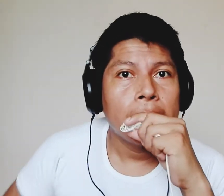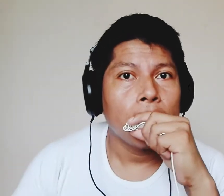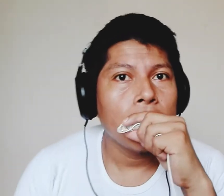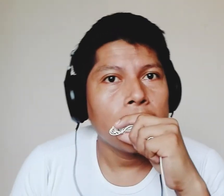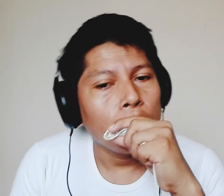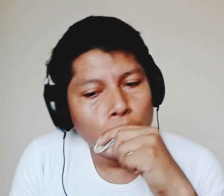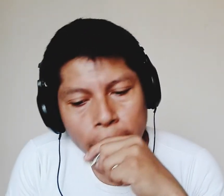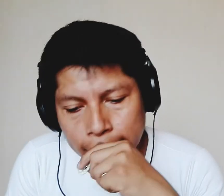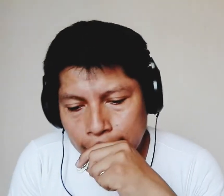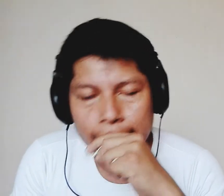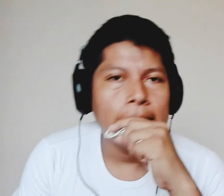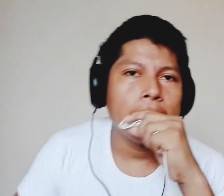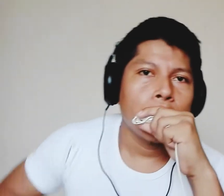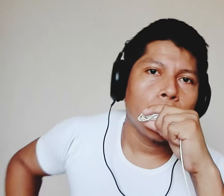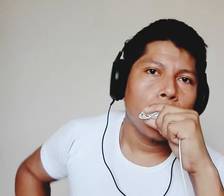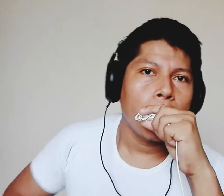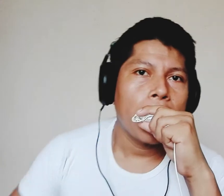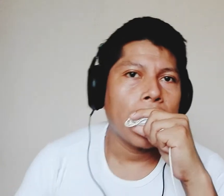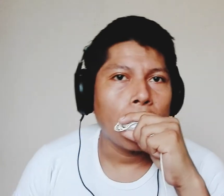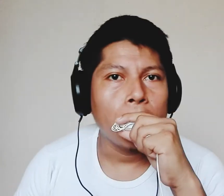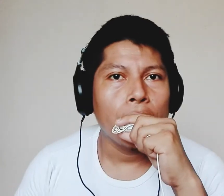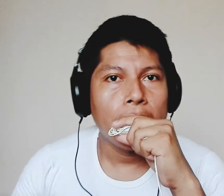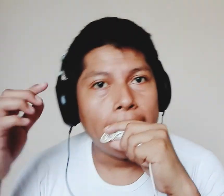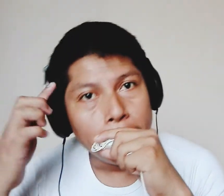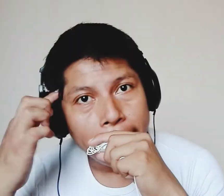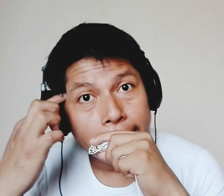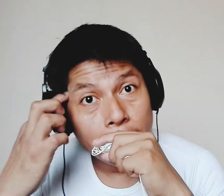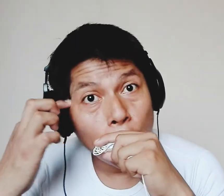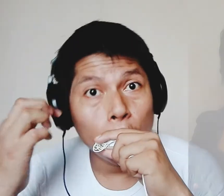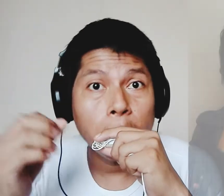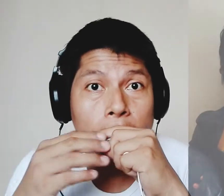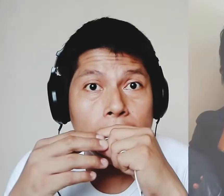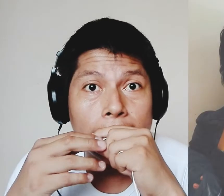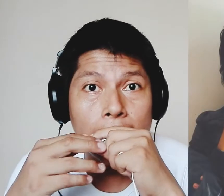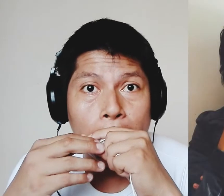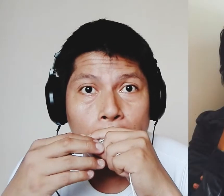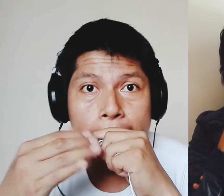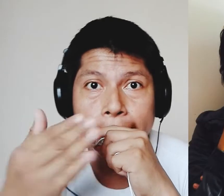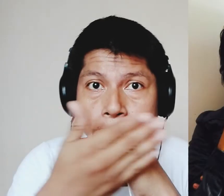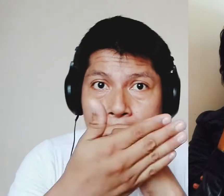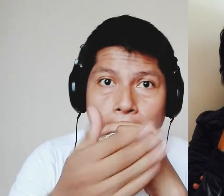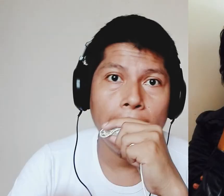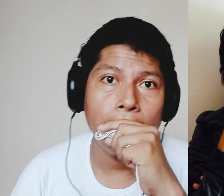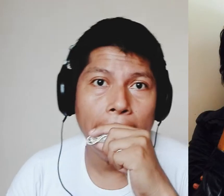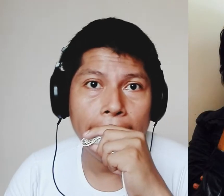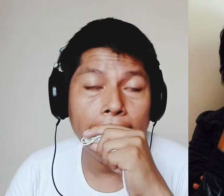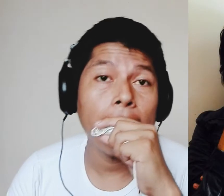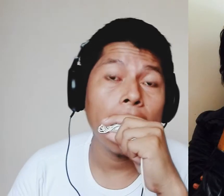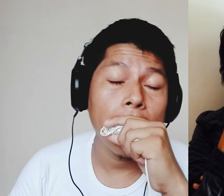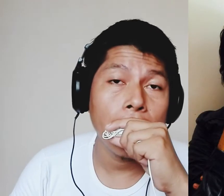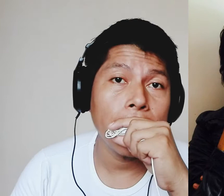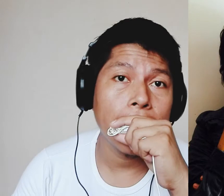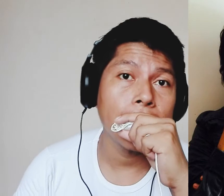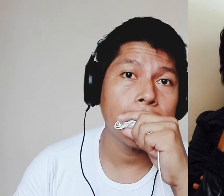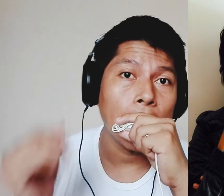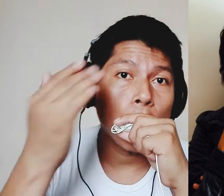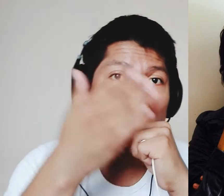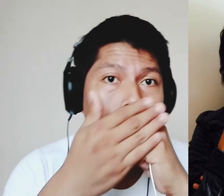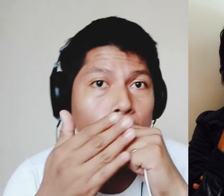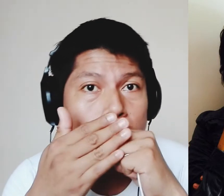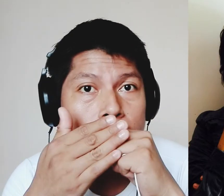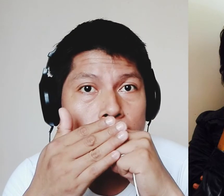Mexicanos y paisanos, a las que muy buenas tardes, aquí estamos por otro video para el canal Opinión General. Miren, hoy vamos a hablar de la periodista Anabel Hernández,